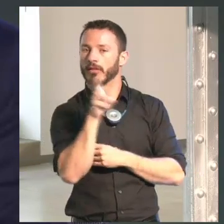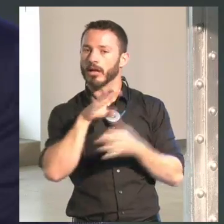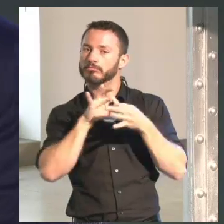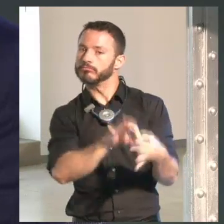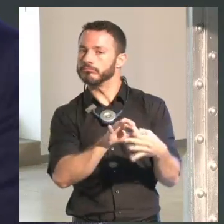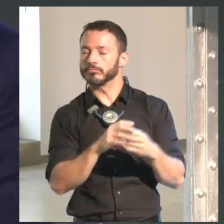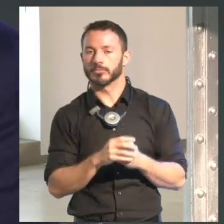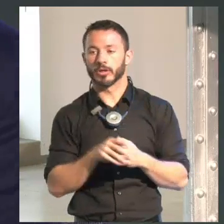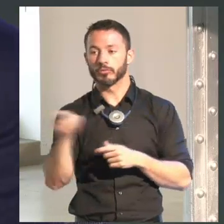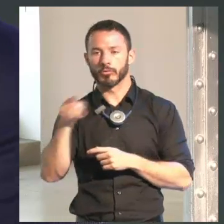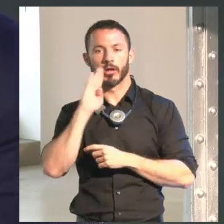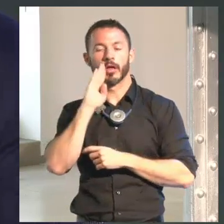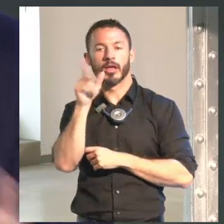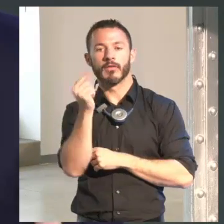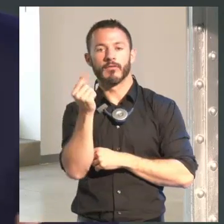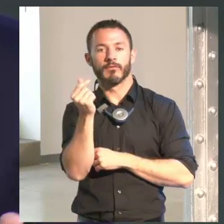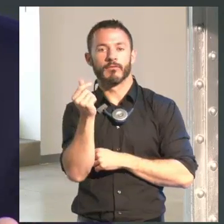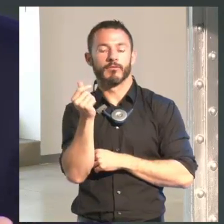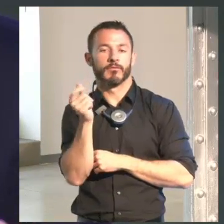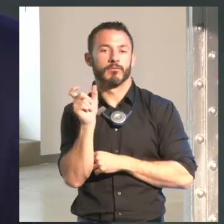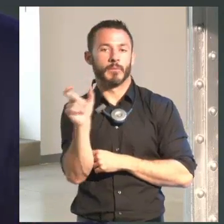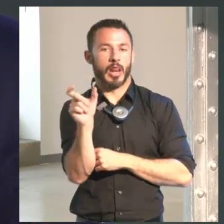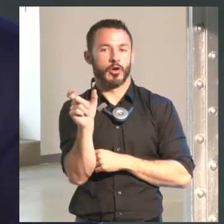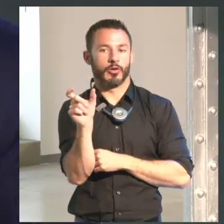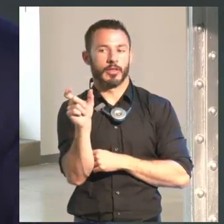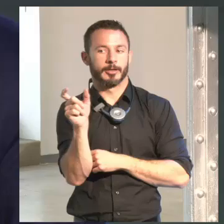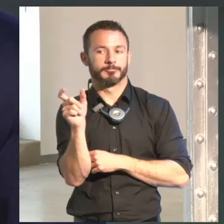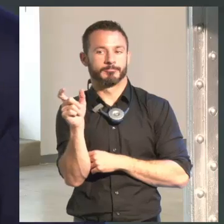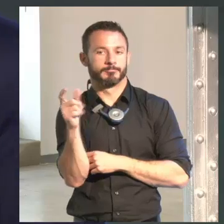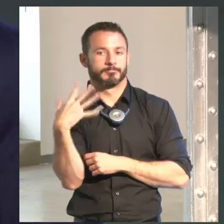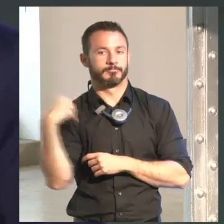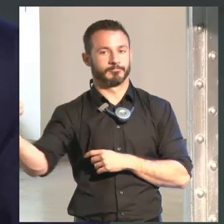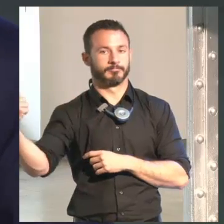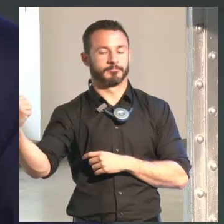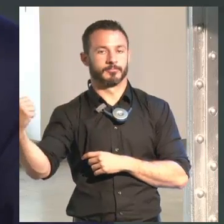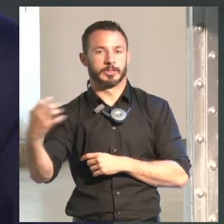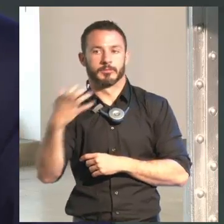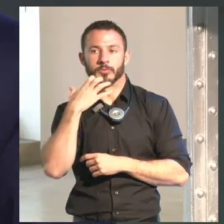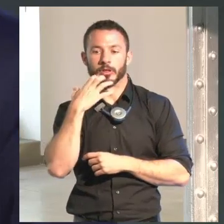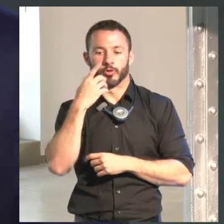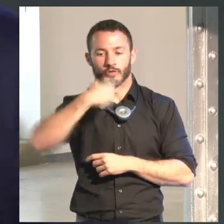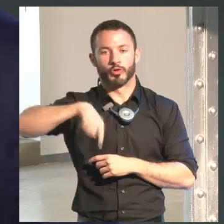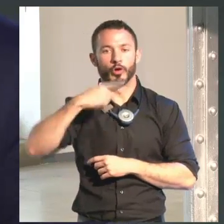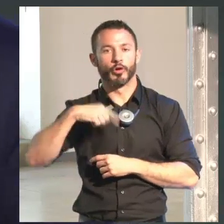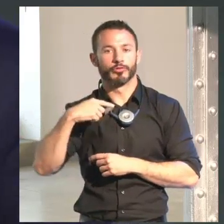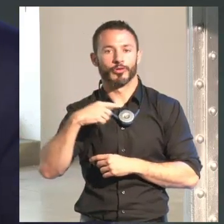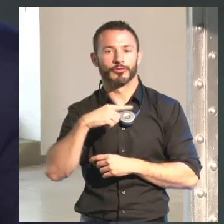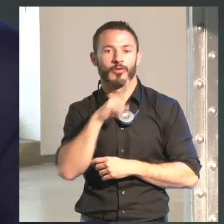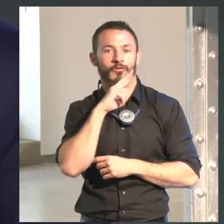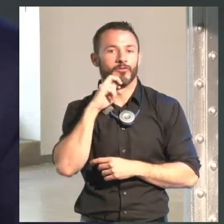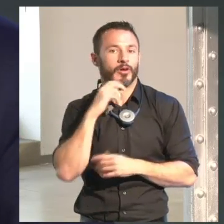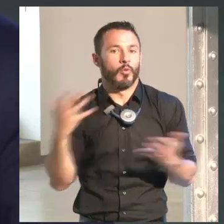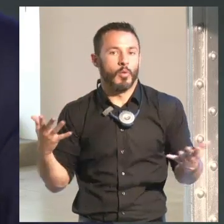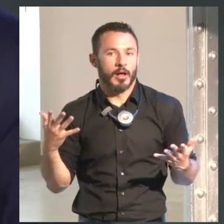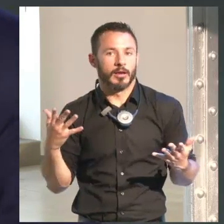Tú has comentado el valor de lo que se quedan de lo nuestro. Efectivamente, conocer lo que vale, lo que generamos, qué estamos generando a las